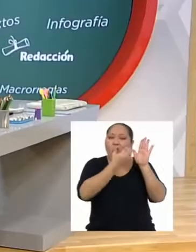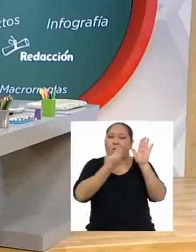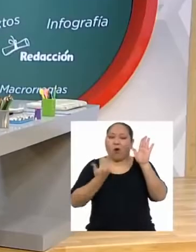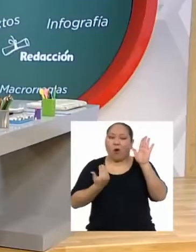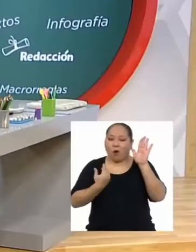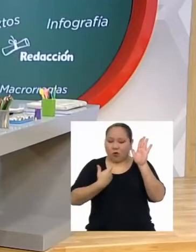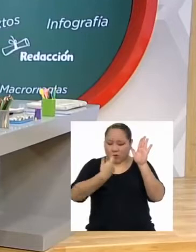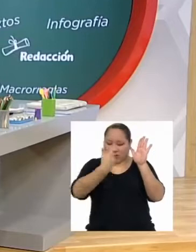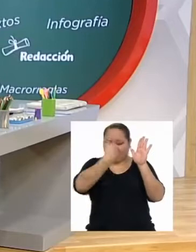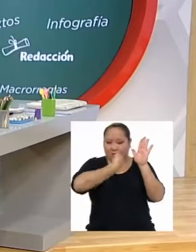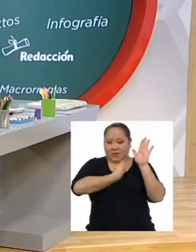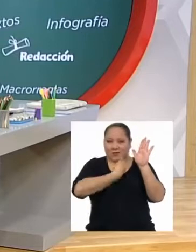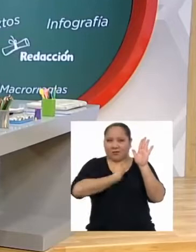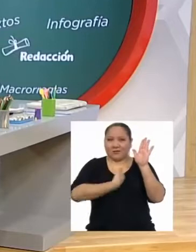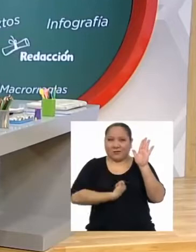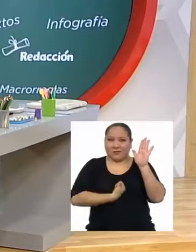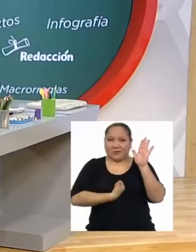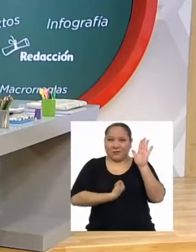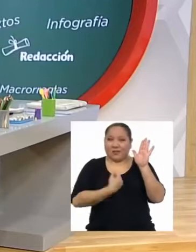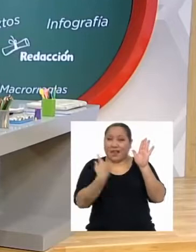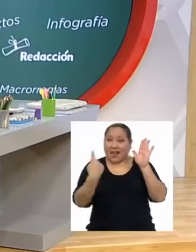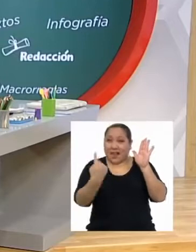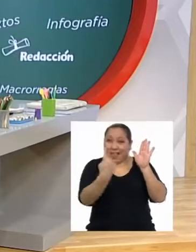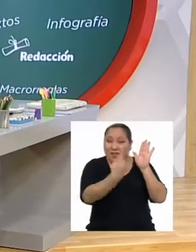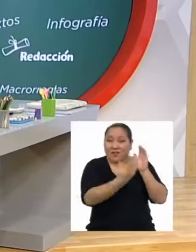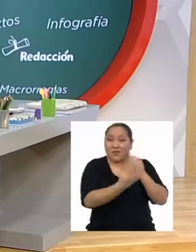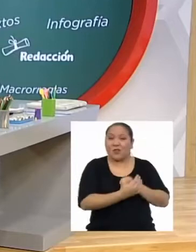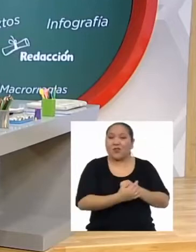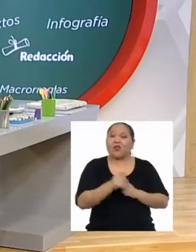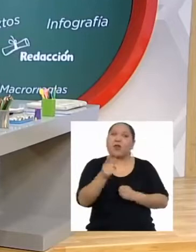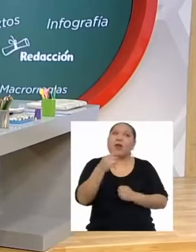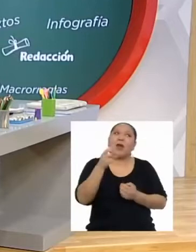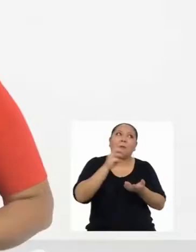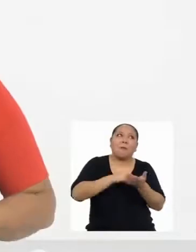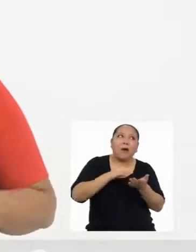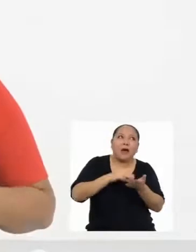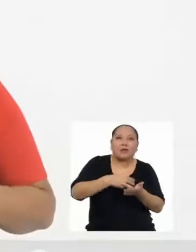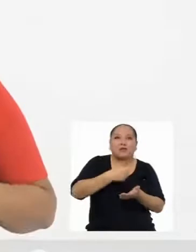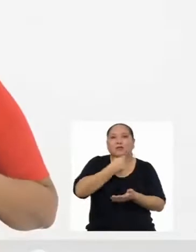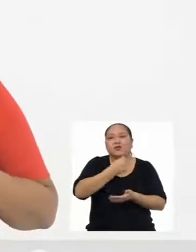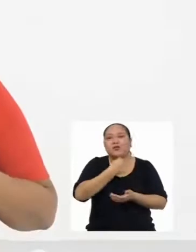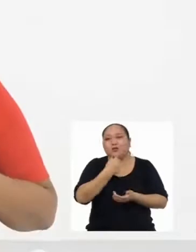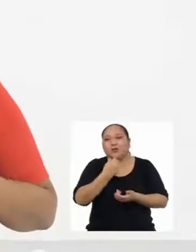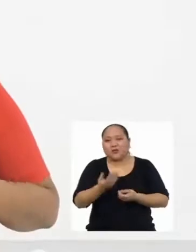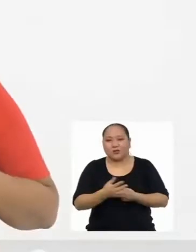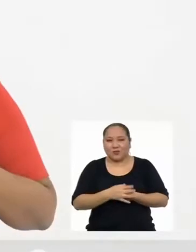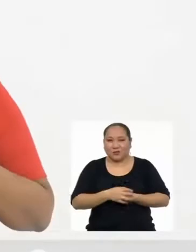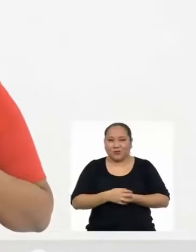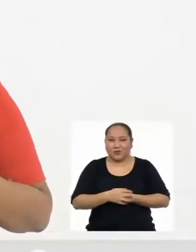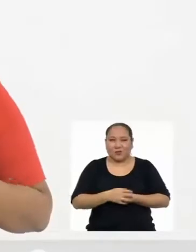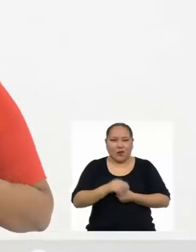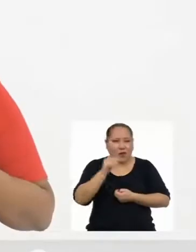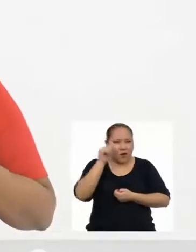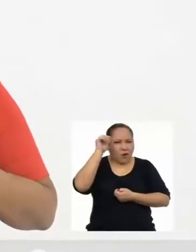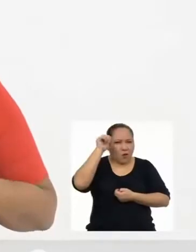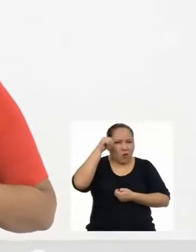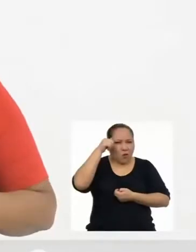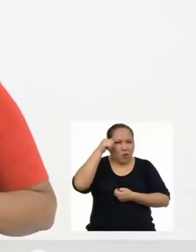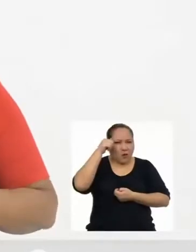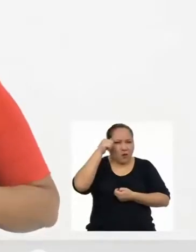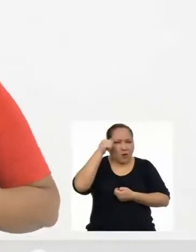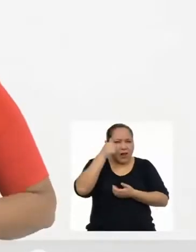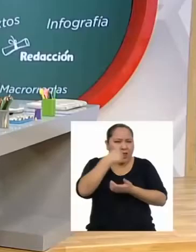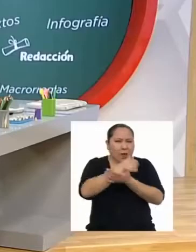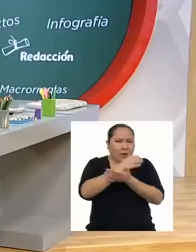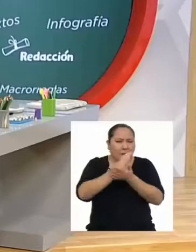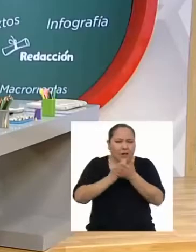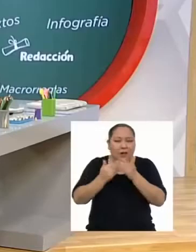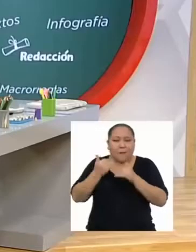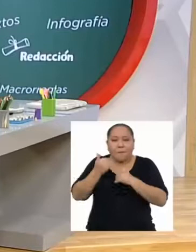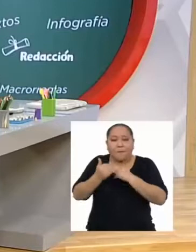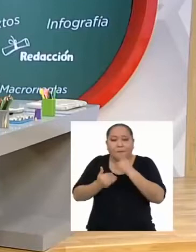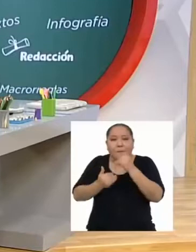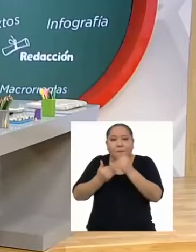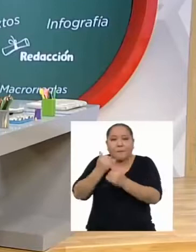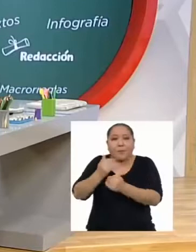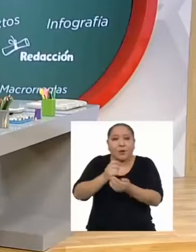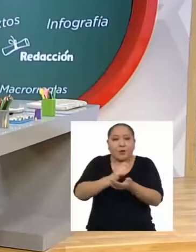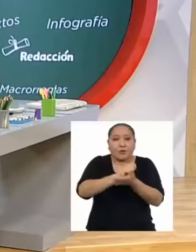de nosotros, lo que más nos gusta de nosotros. ¿Recuerdan las partes de un proceso de escritura?